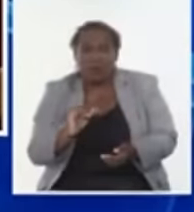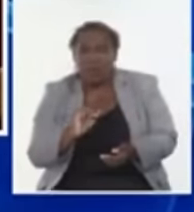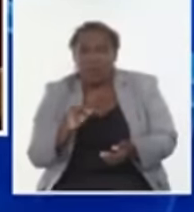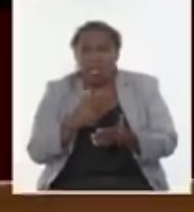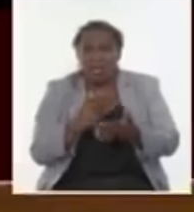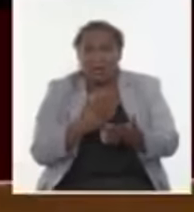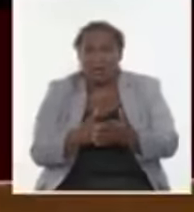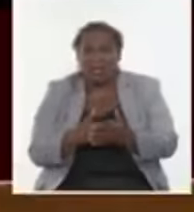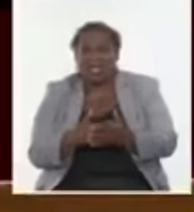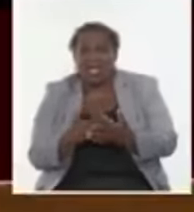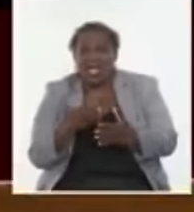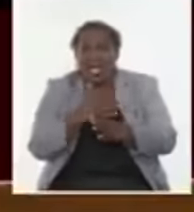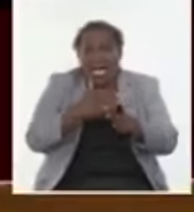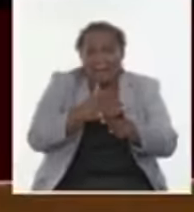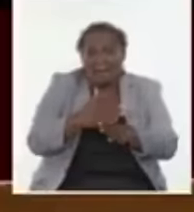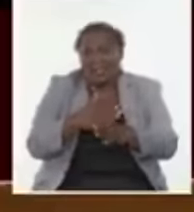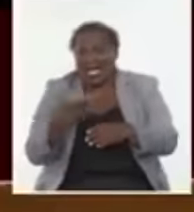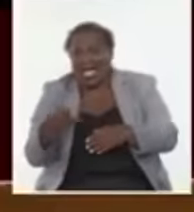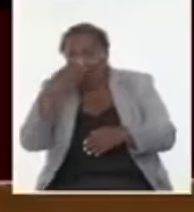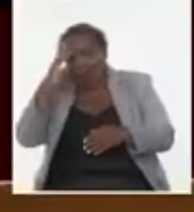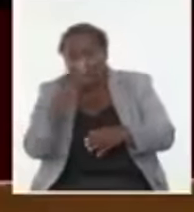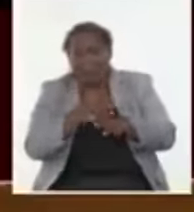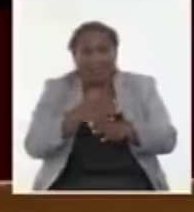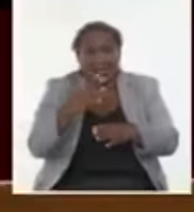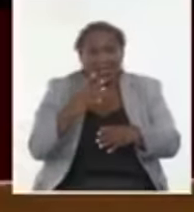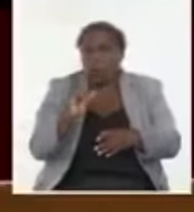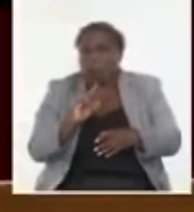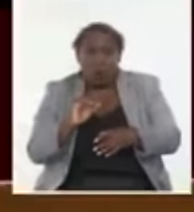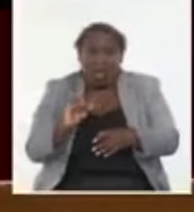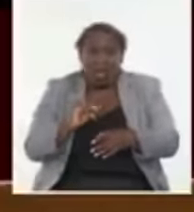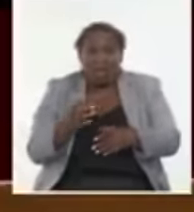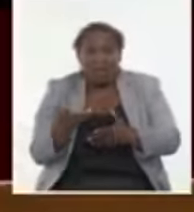mixta, el contrato, ¿qué más?